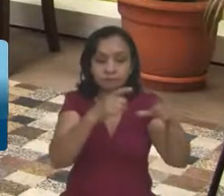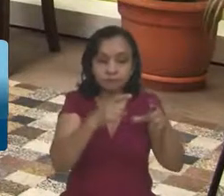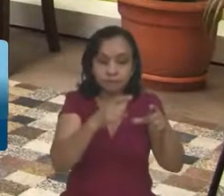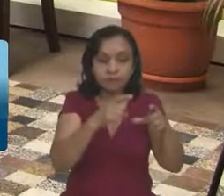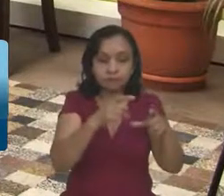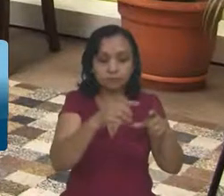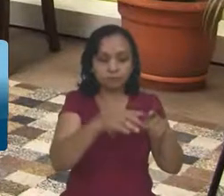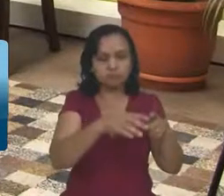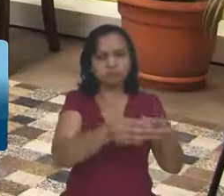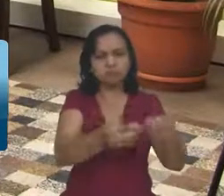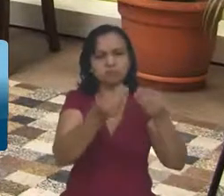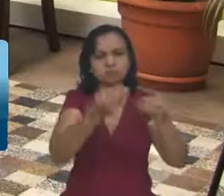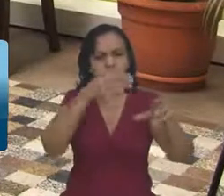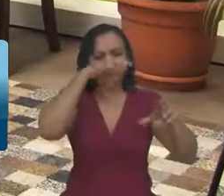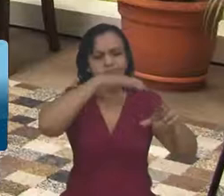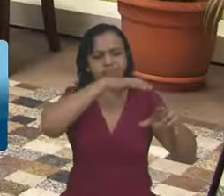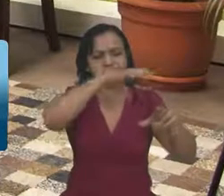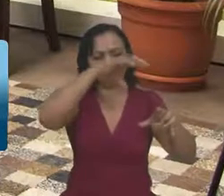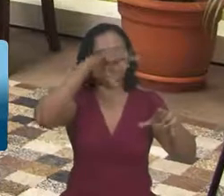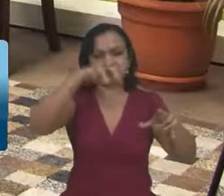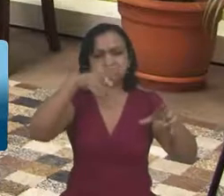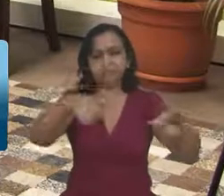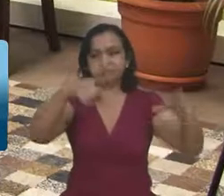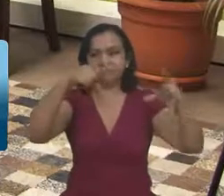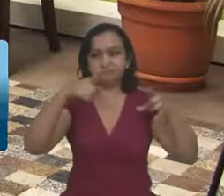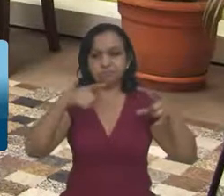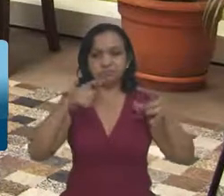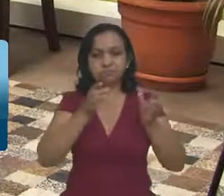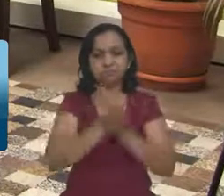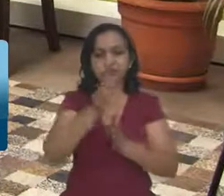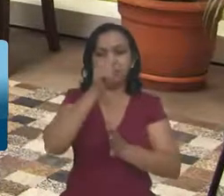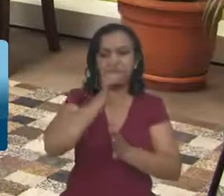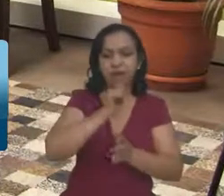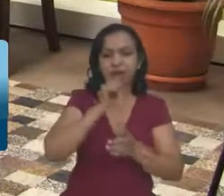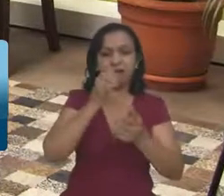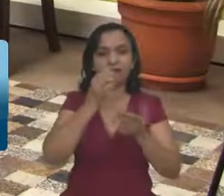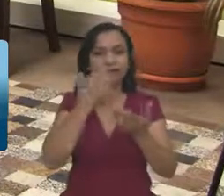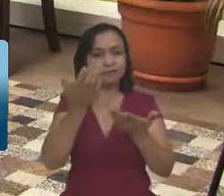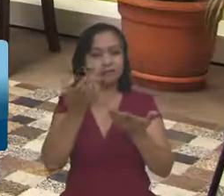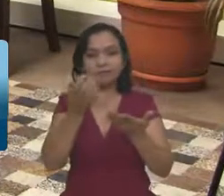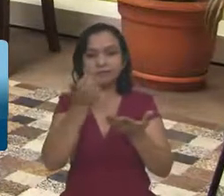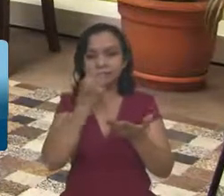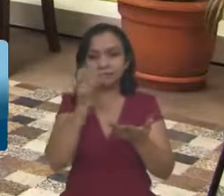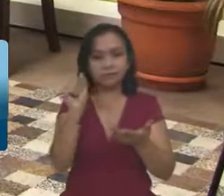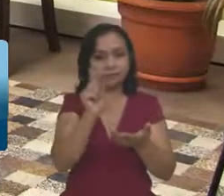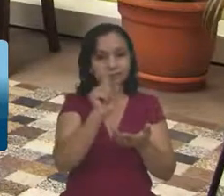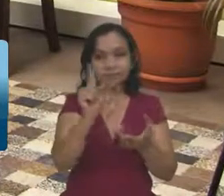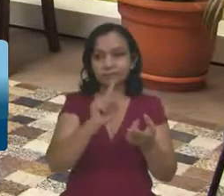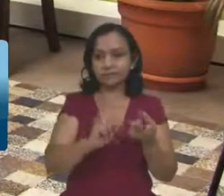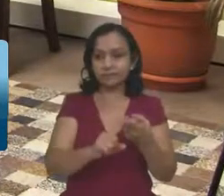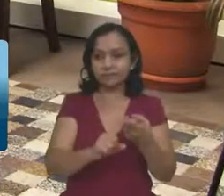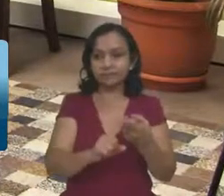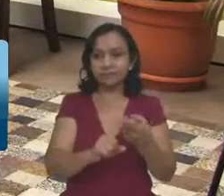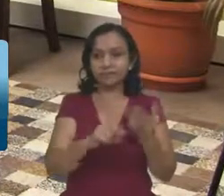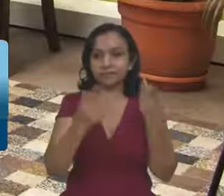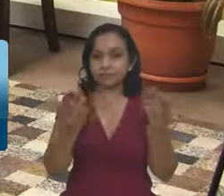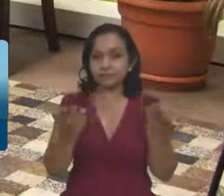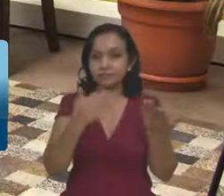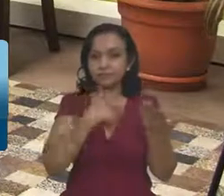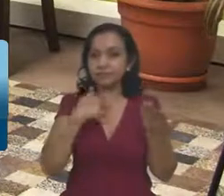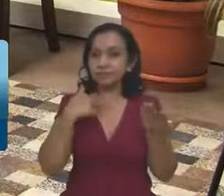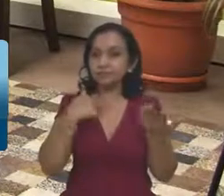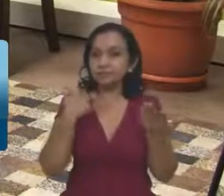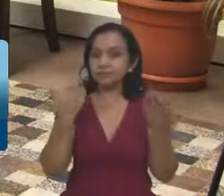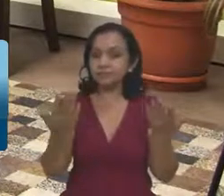como a veces hacemos que nos comemos un pico, un cacao y esas cosas, entonces no, eso ya no es merienda, eso ya, sino que tratar